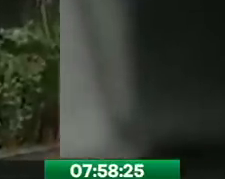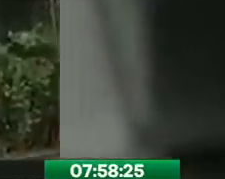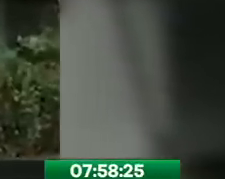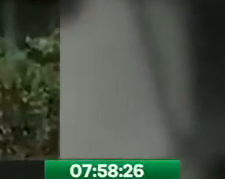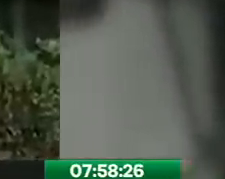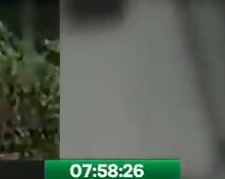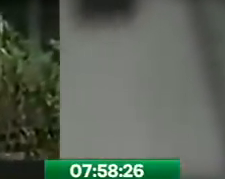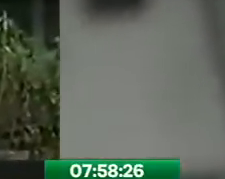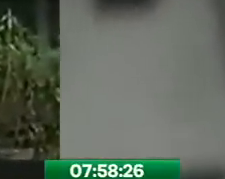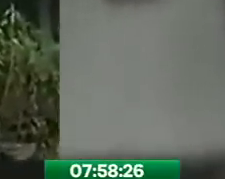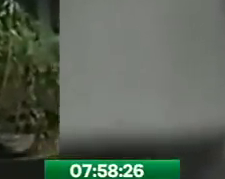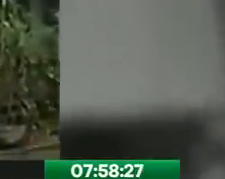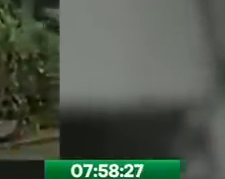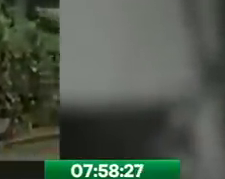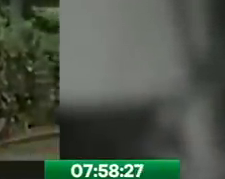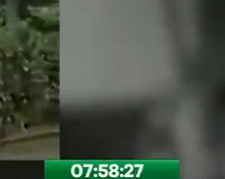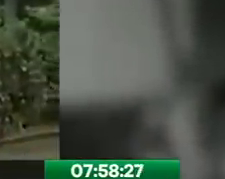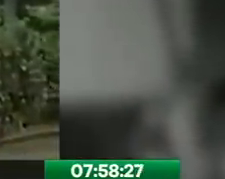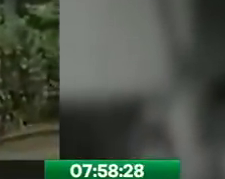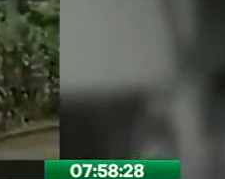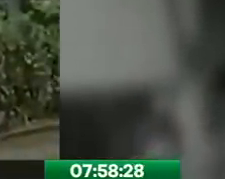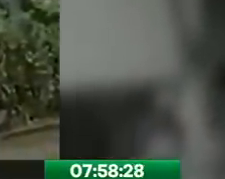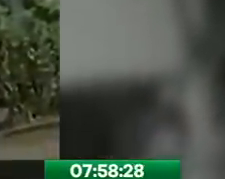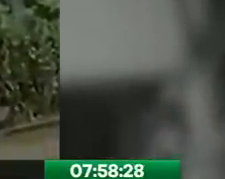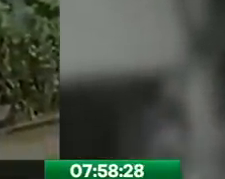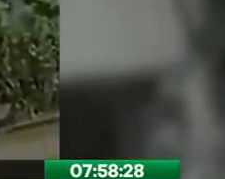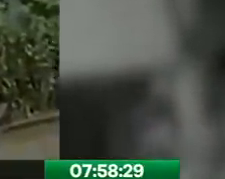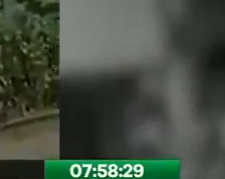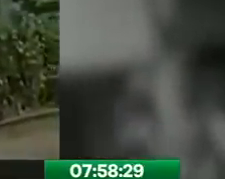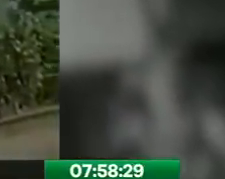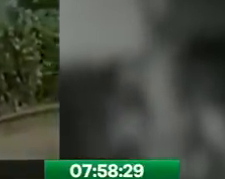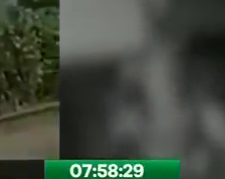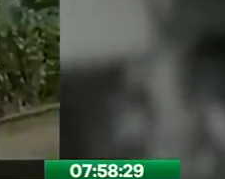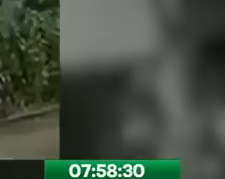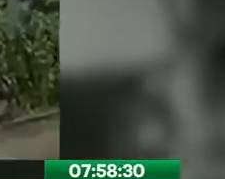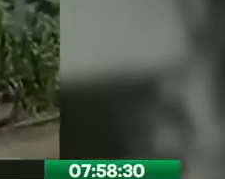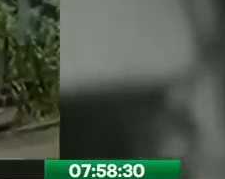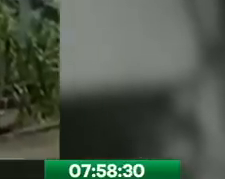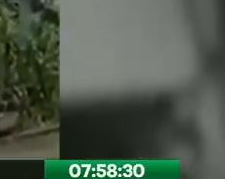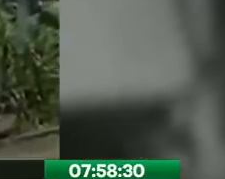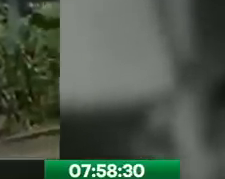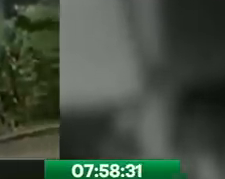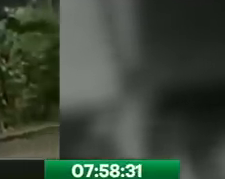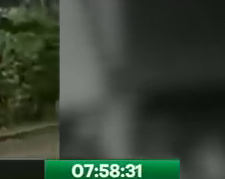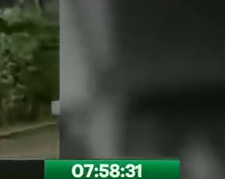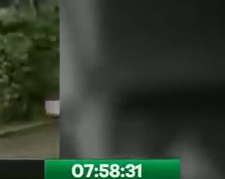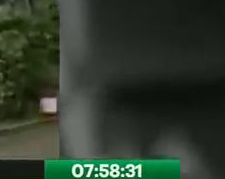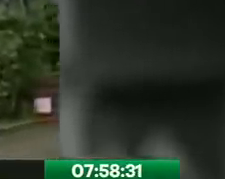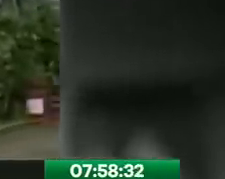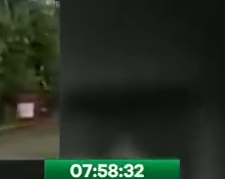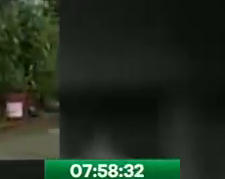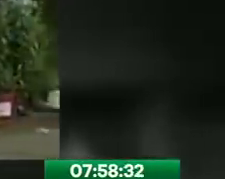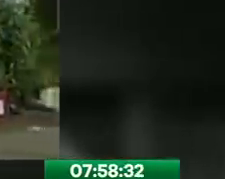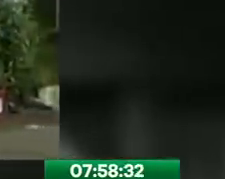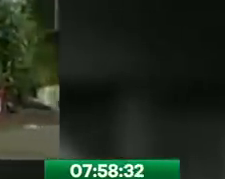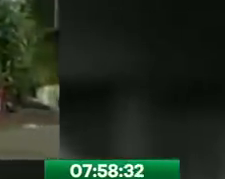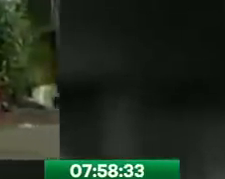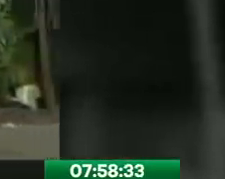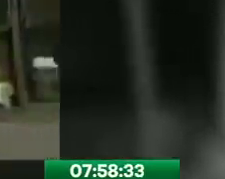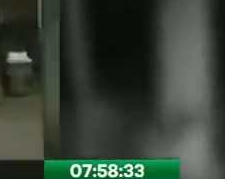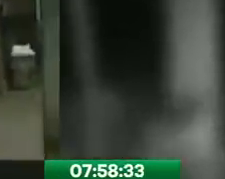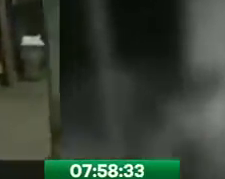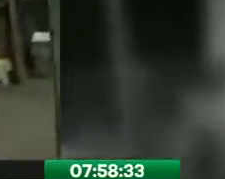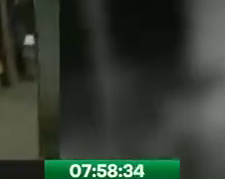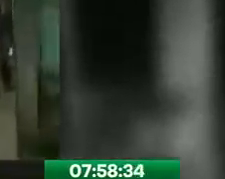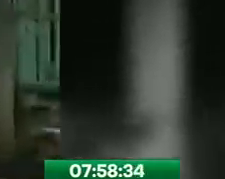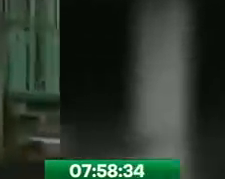construir con tanto esfuerzo muchos años el fuego se lo devora en segundos es terrible no lo quiero viviendo sobre todo las familias